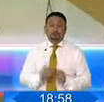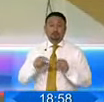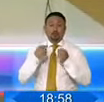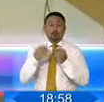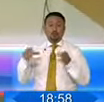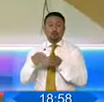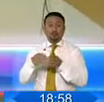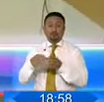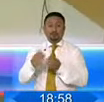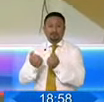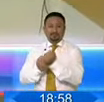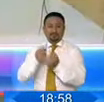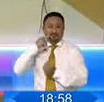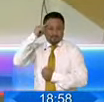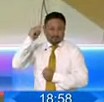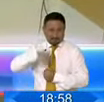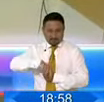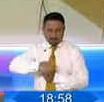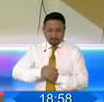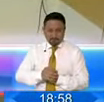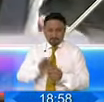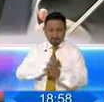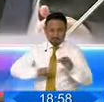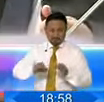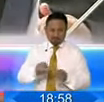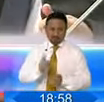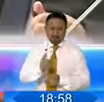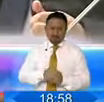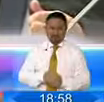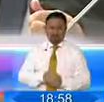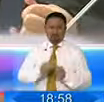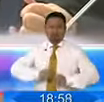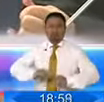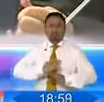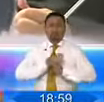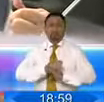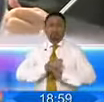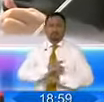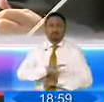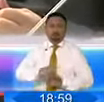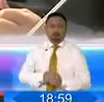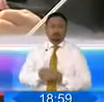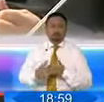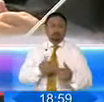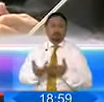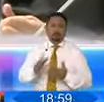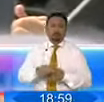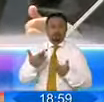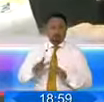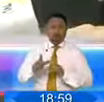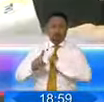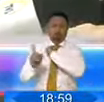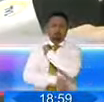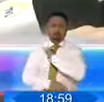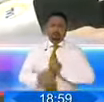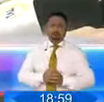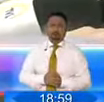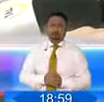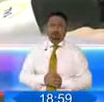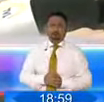cambio, rechazan cualquier posibilidad de reemplazo de Jorge Glass. Continúan defendiéndolo, a pesar de la sentencia en su contra. Que ha